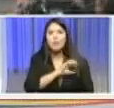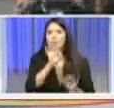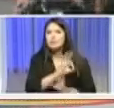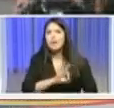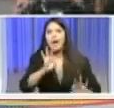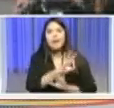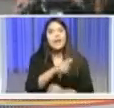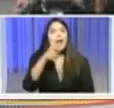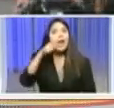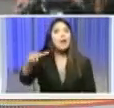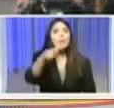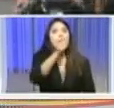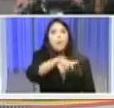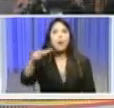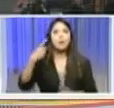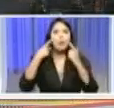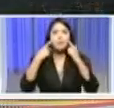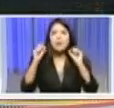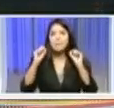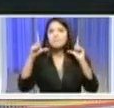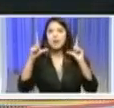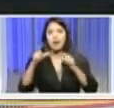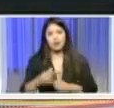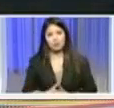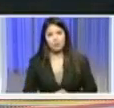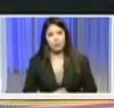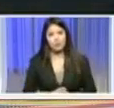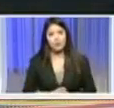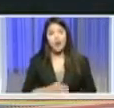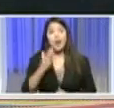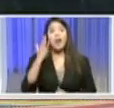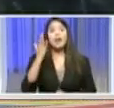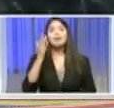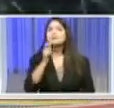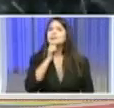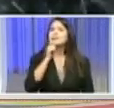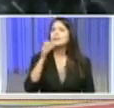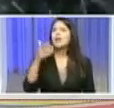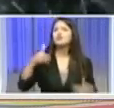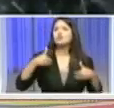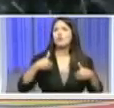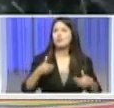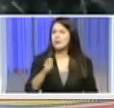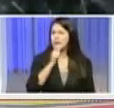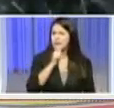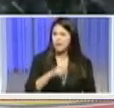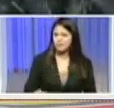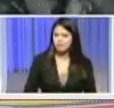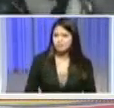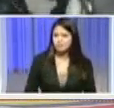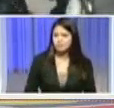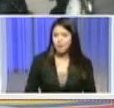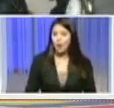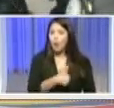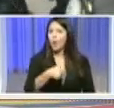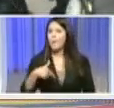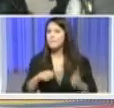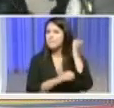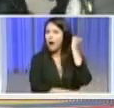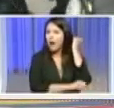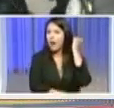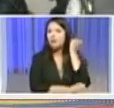pueblo despierto. La madre, ¿quién es la que más sufre con la delincuencia?